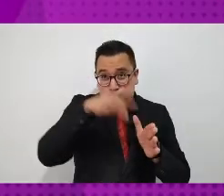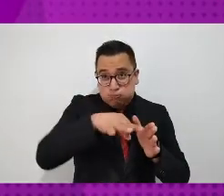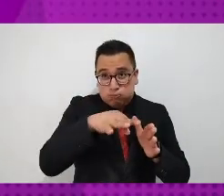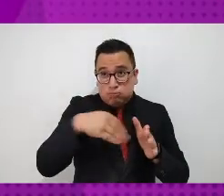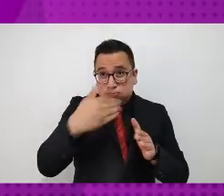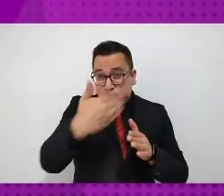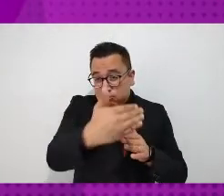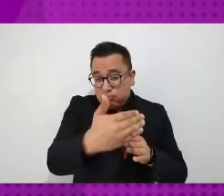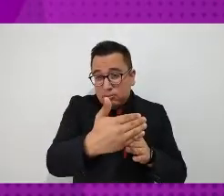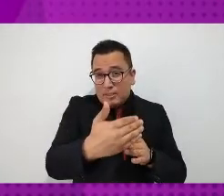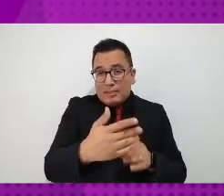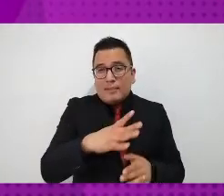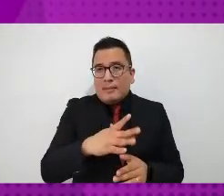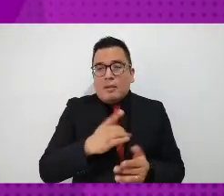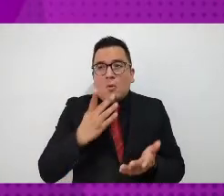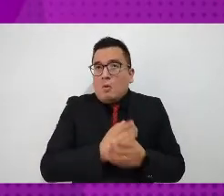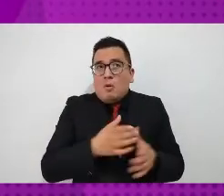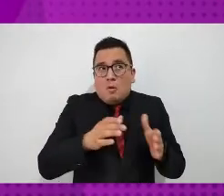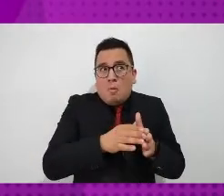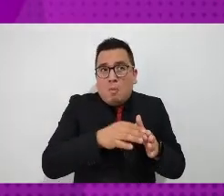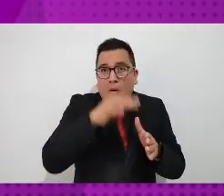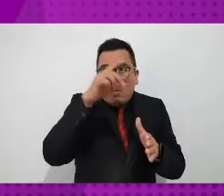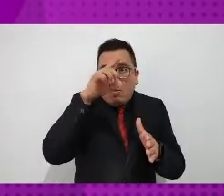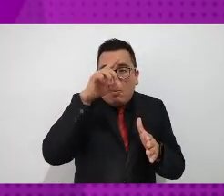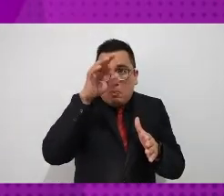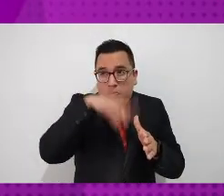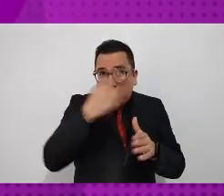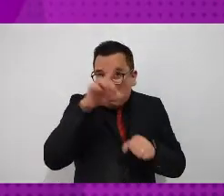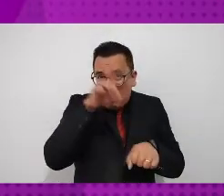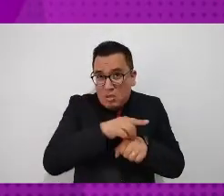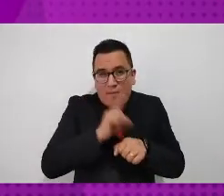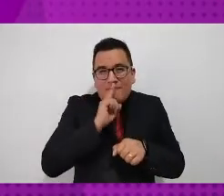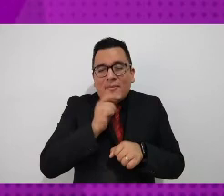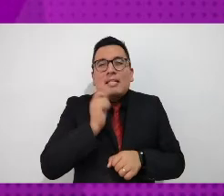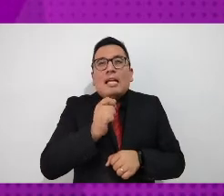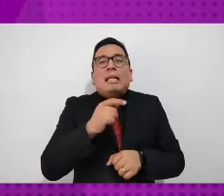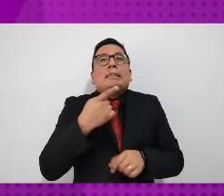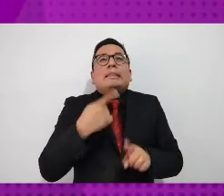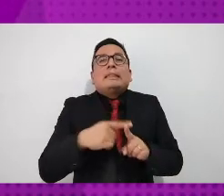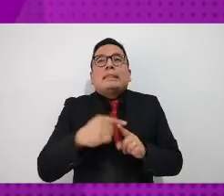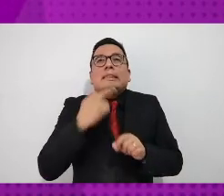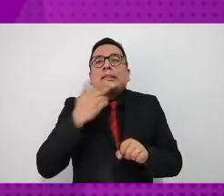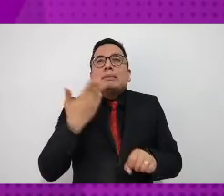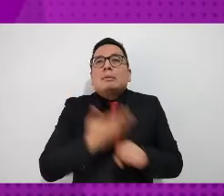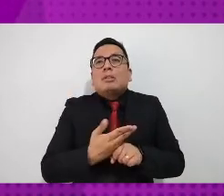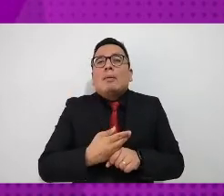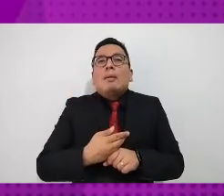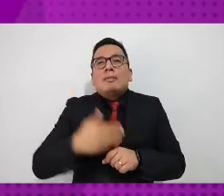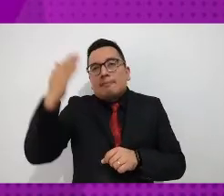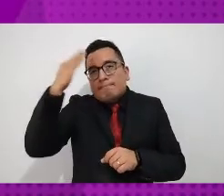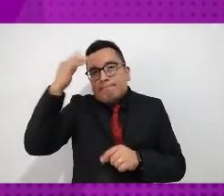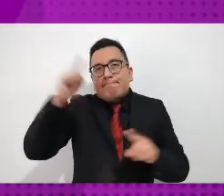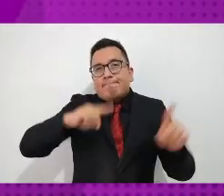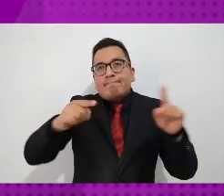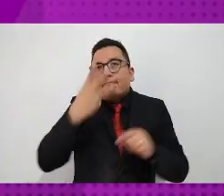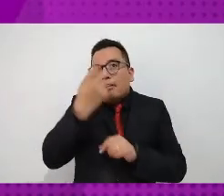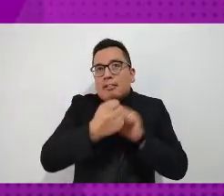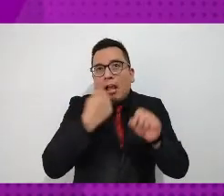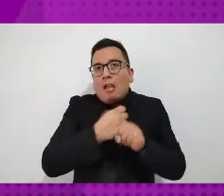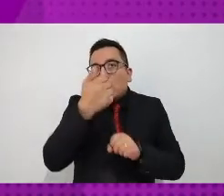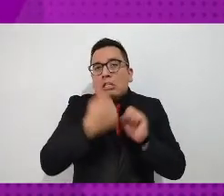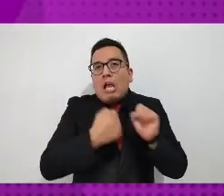trasciende más allá de una jornada electoral hablamos de quién nos va a gobernar 6 o 3 años hablamos de que nos va a representar